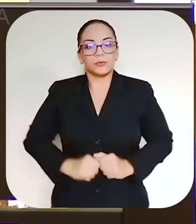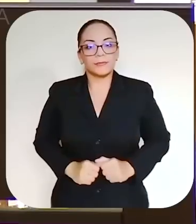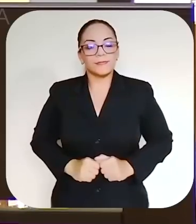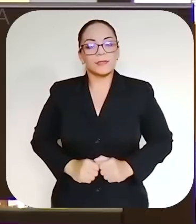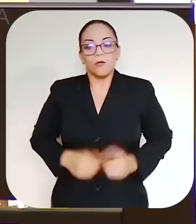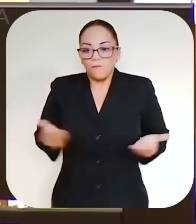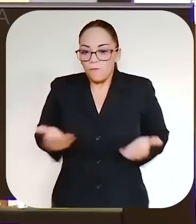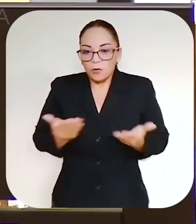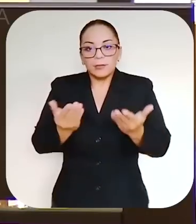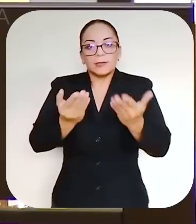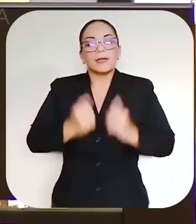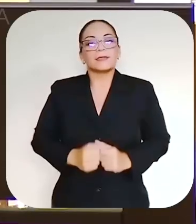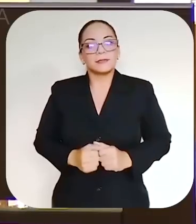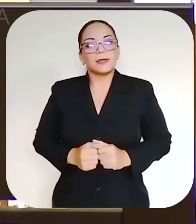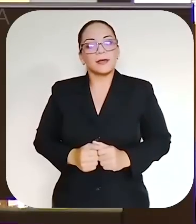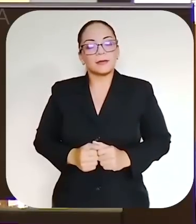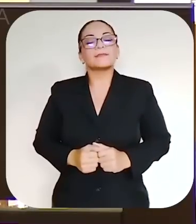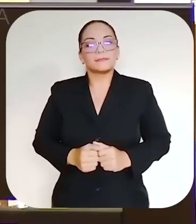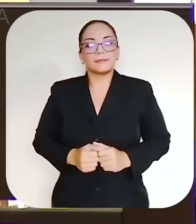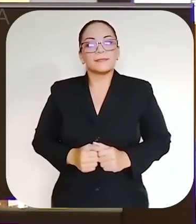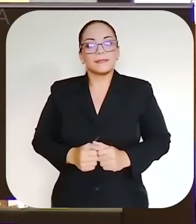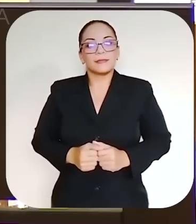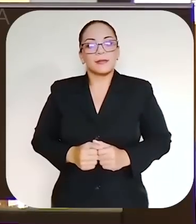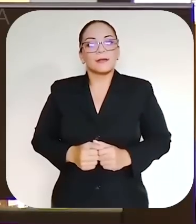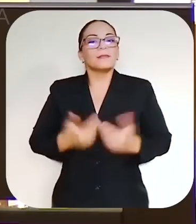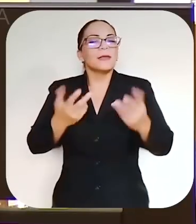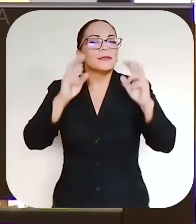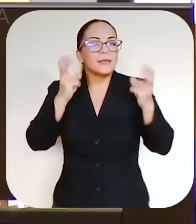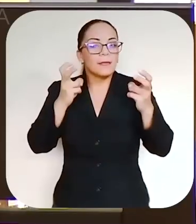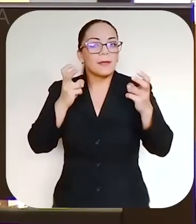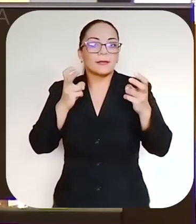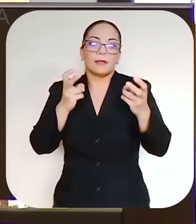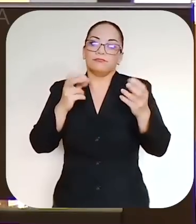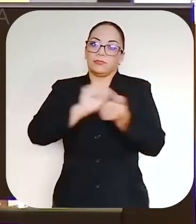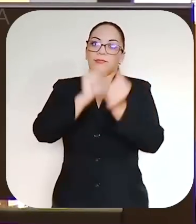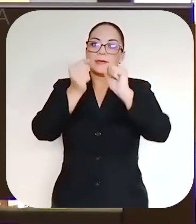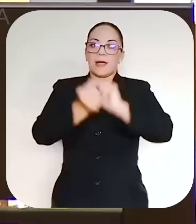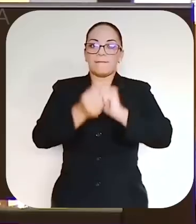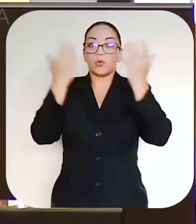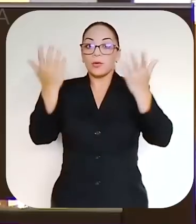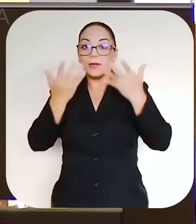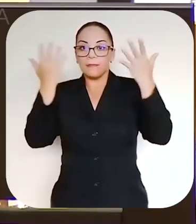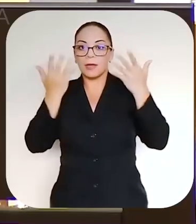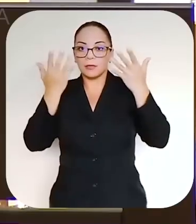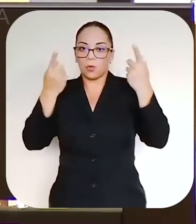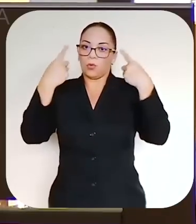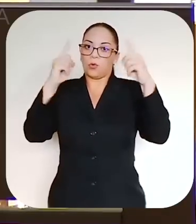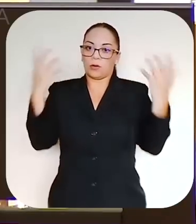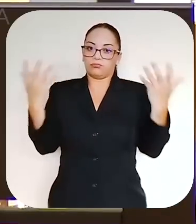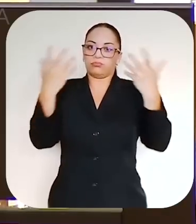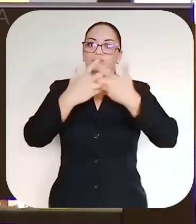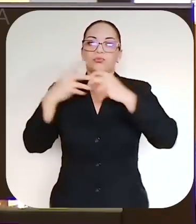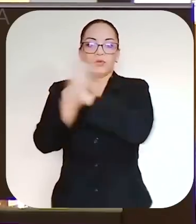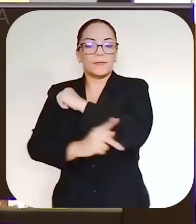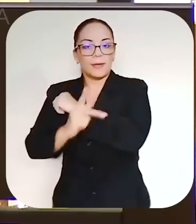calidad para fortalecer la lucha contra el cambio climático y la adaptación de nuestros países al